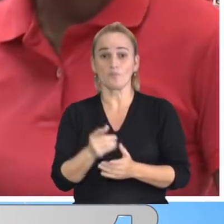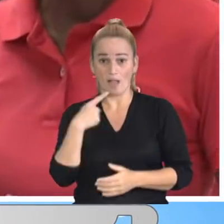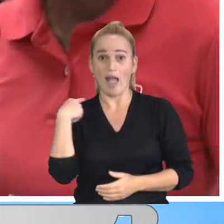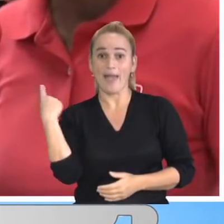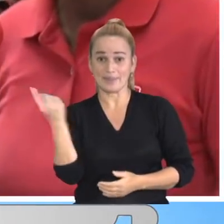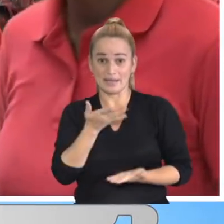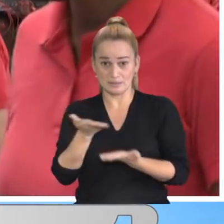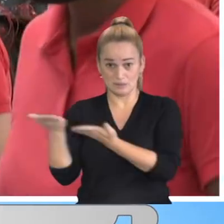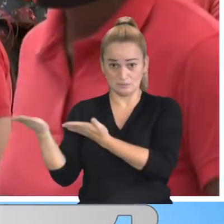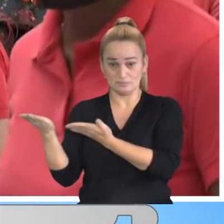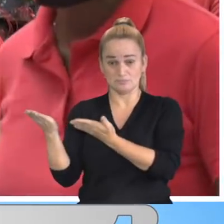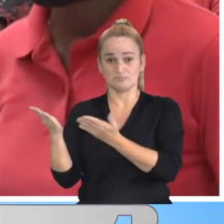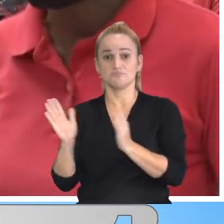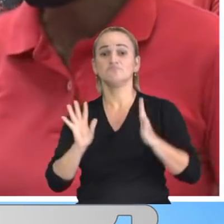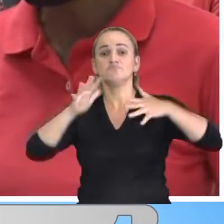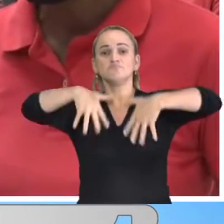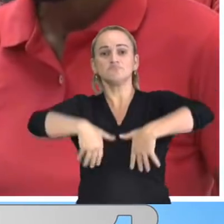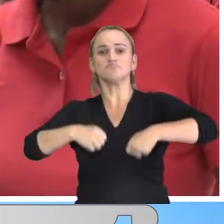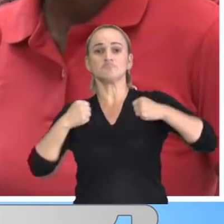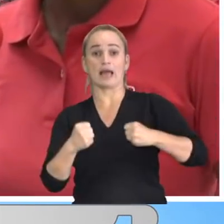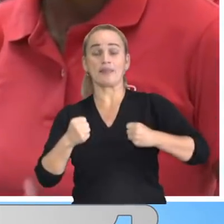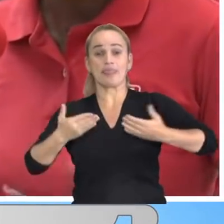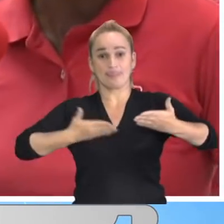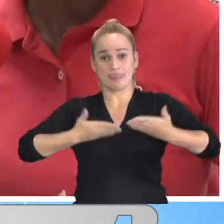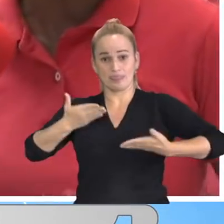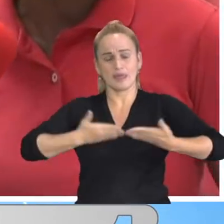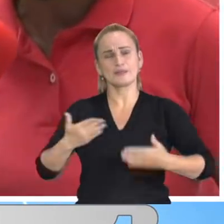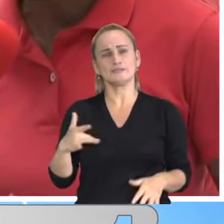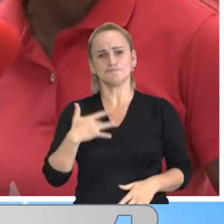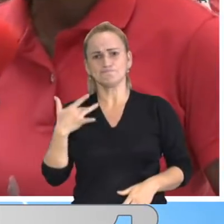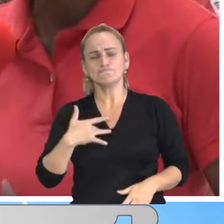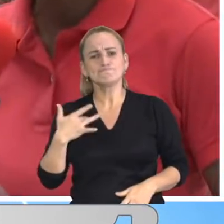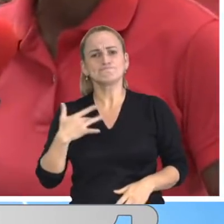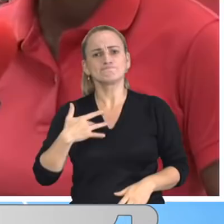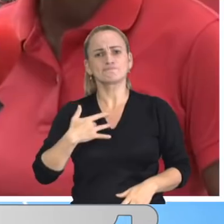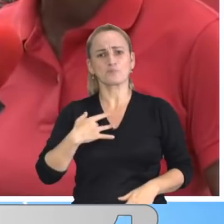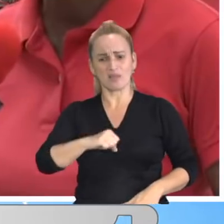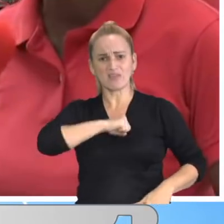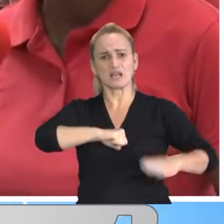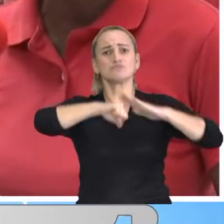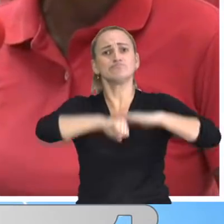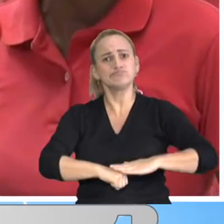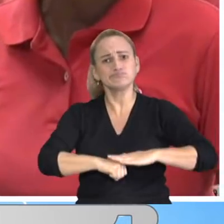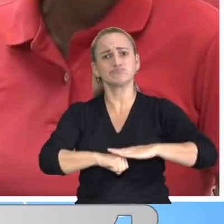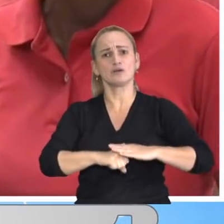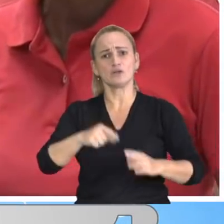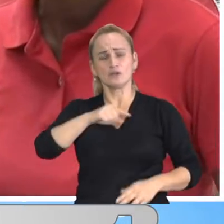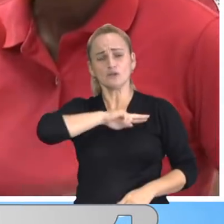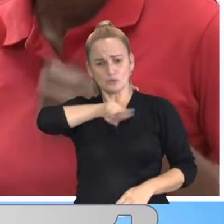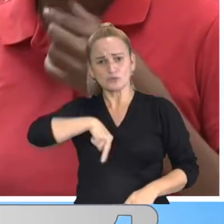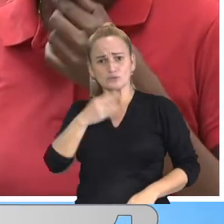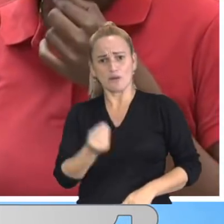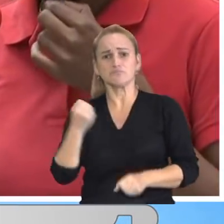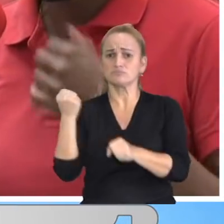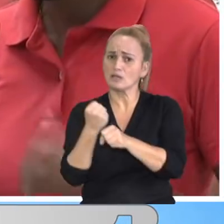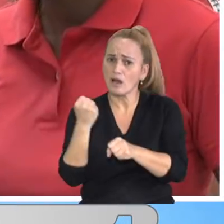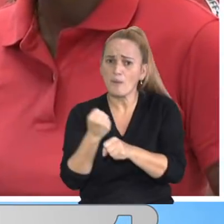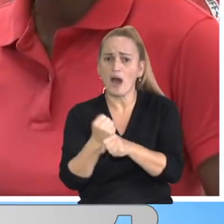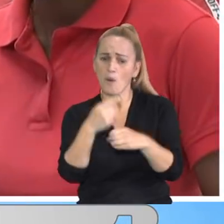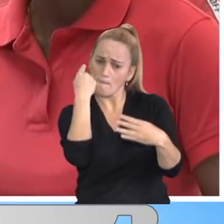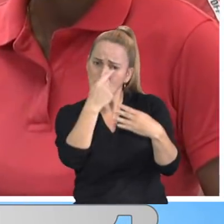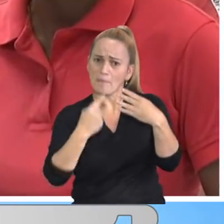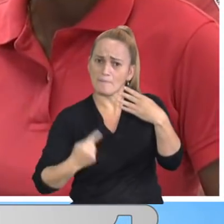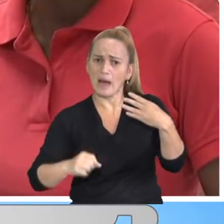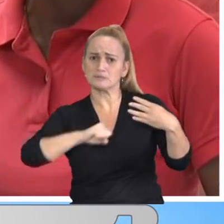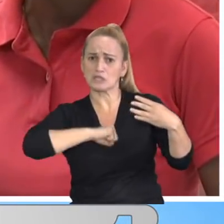los que estamos aquí, no solamente en esta tienda, sentimos que se nos ha vulnerado nuestros derechos como trabajadores y